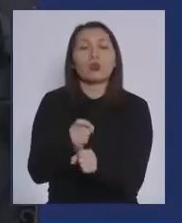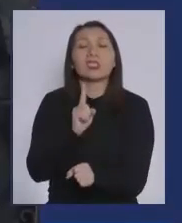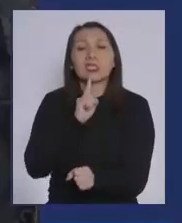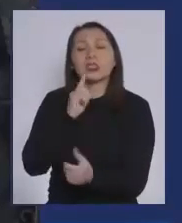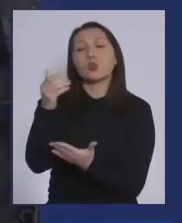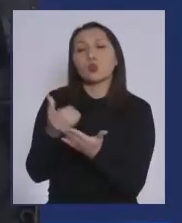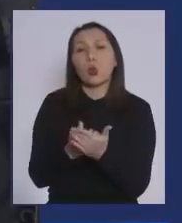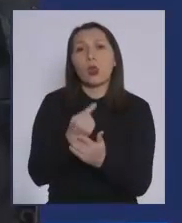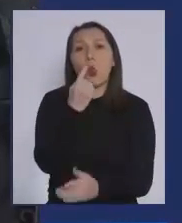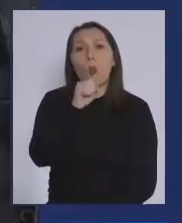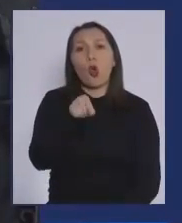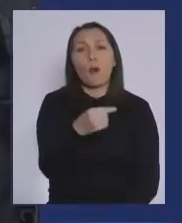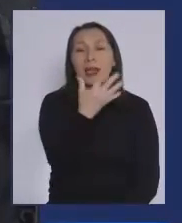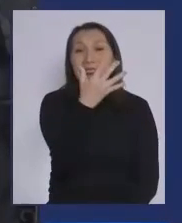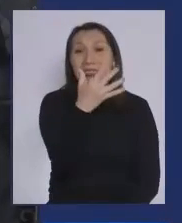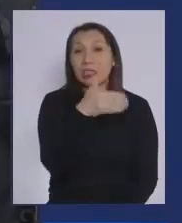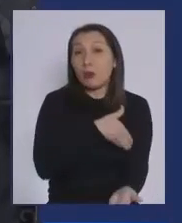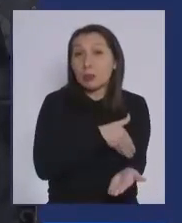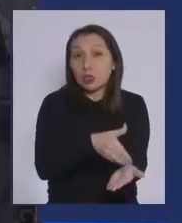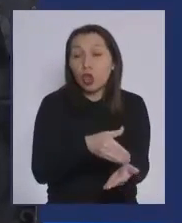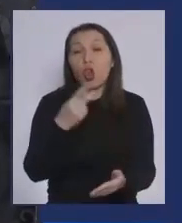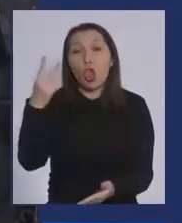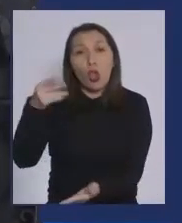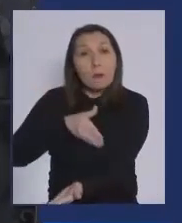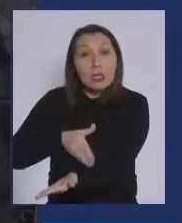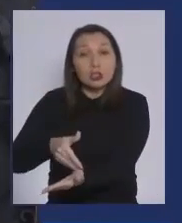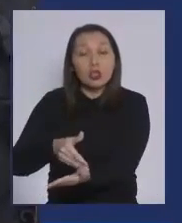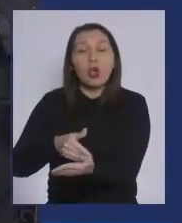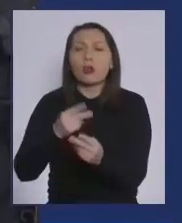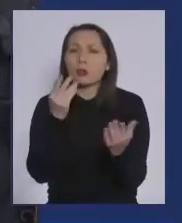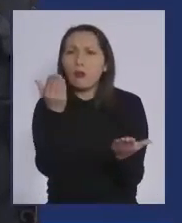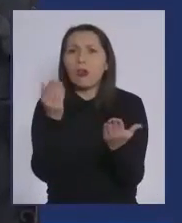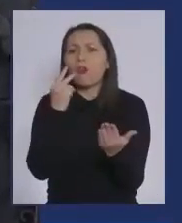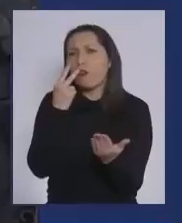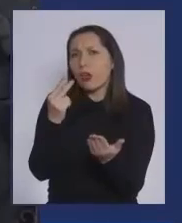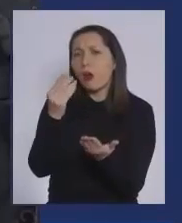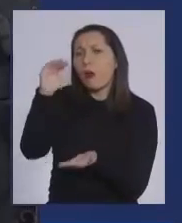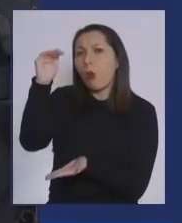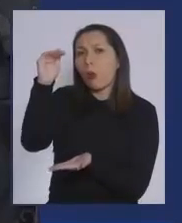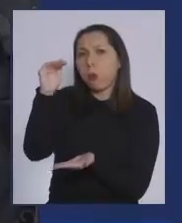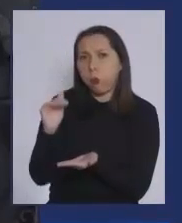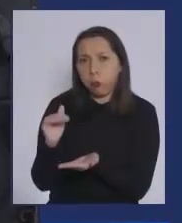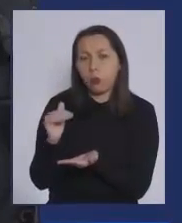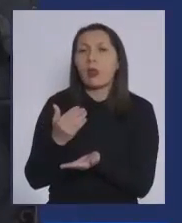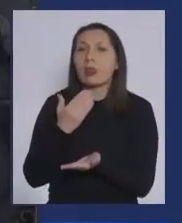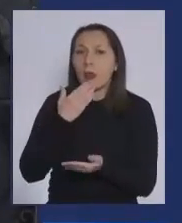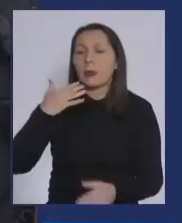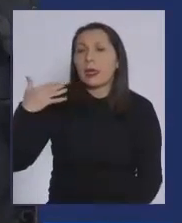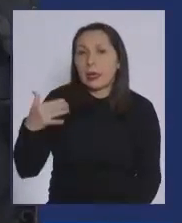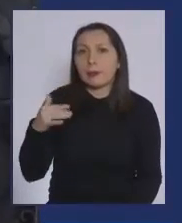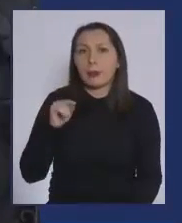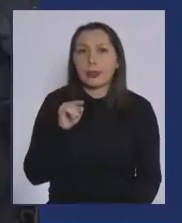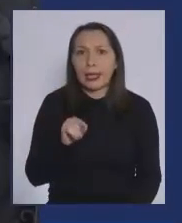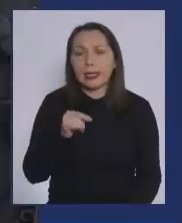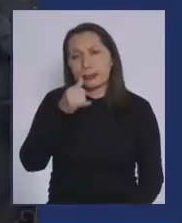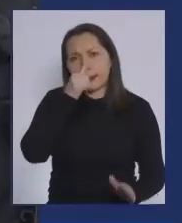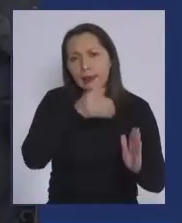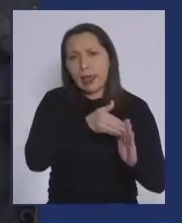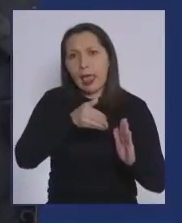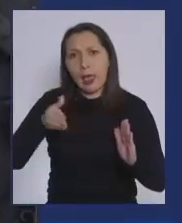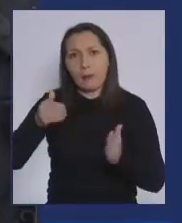ingresos entre 1,5 y 2 millones de pesos y que hayan visto también caídas significativas en esos